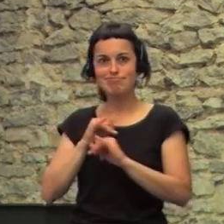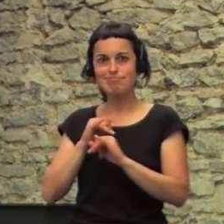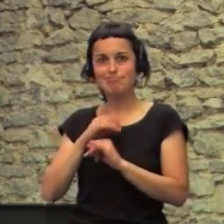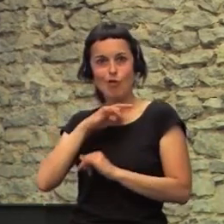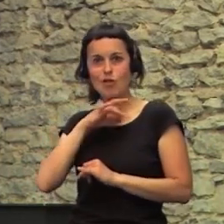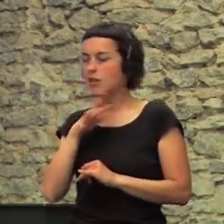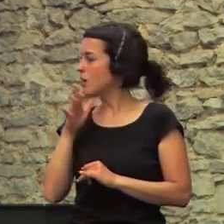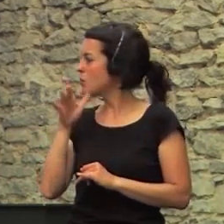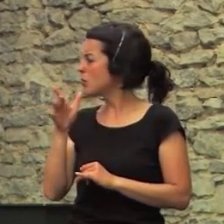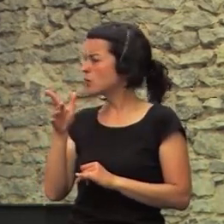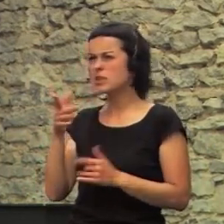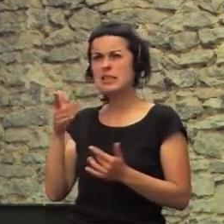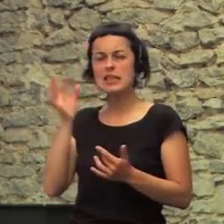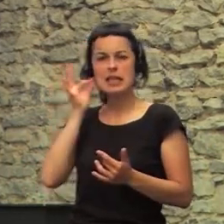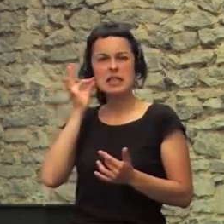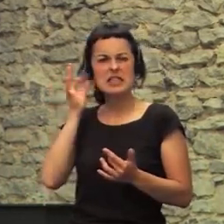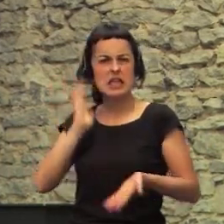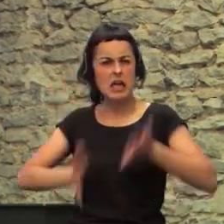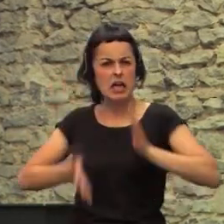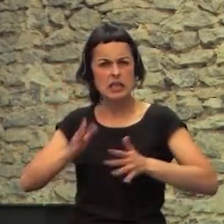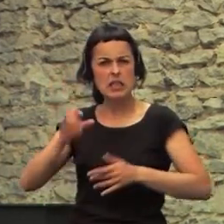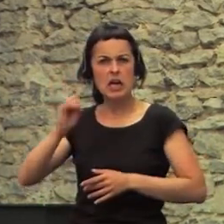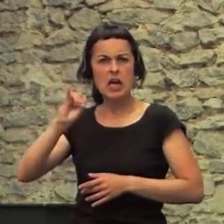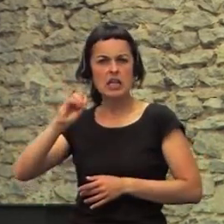india, ¿cómo se llama?